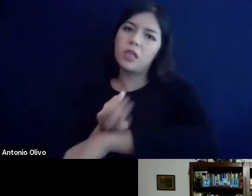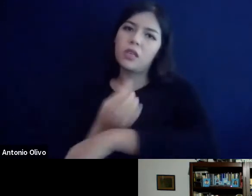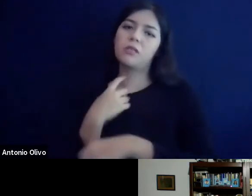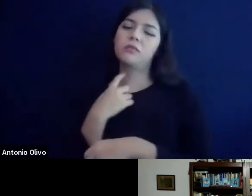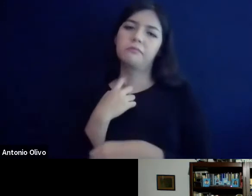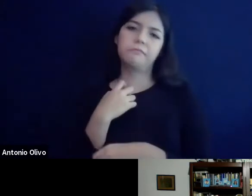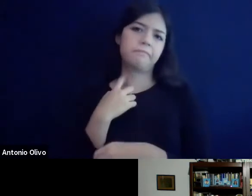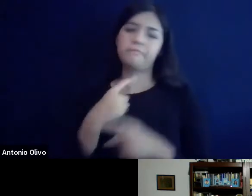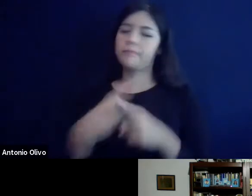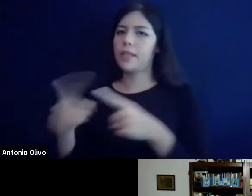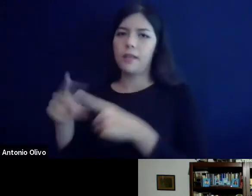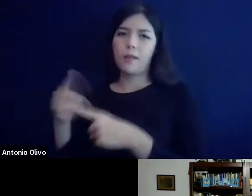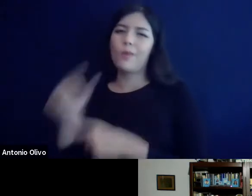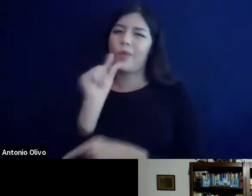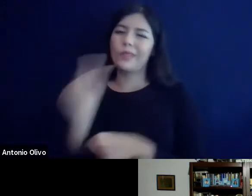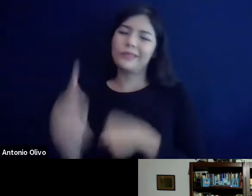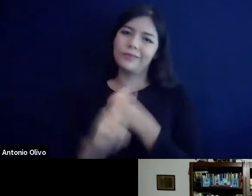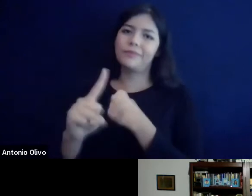¿sí? Y eso yo creo que también, pues,